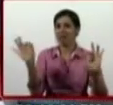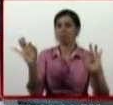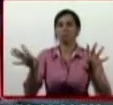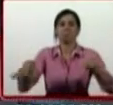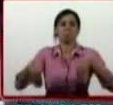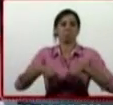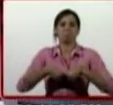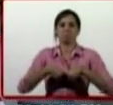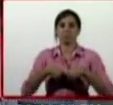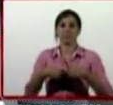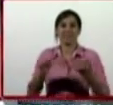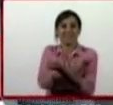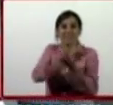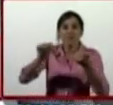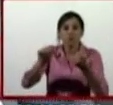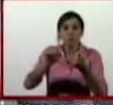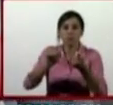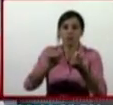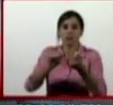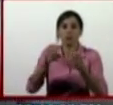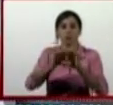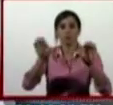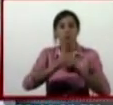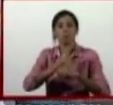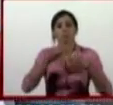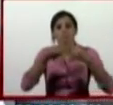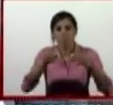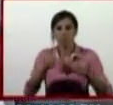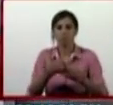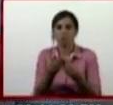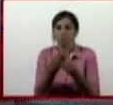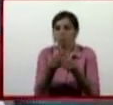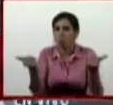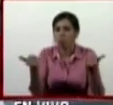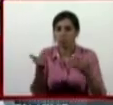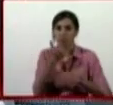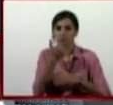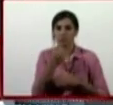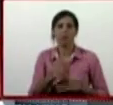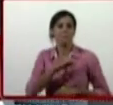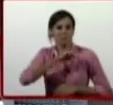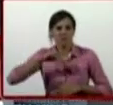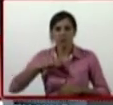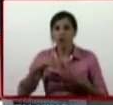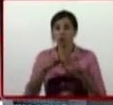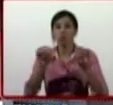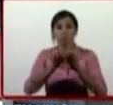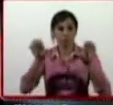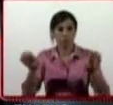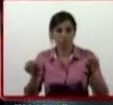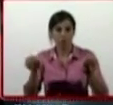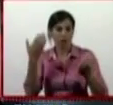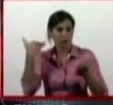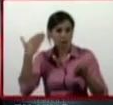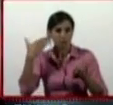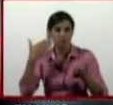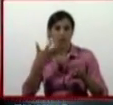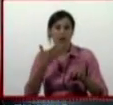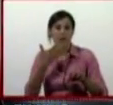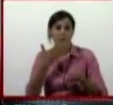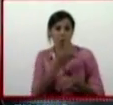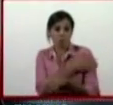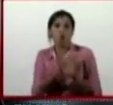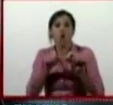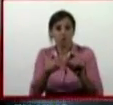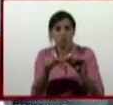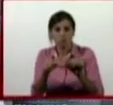la educación pública universitaria, estaba desapareciendo, la habían privatizado. Si la derecha hubiera seguido